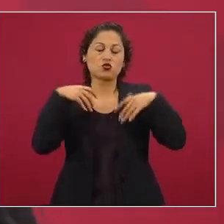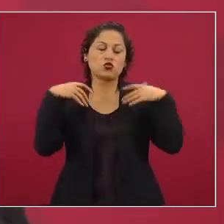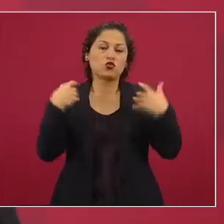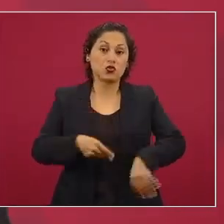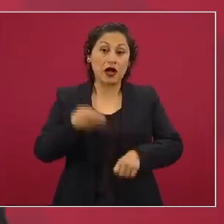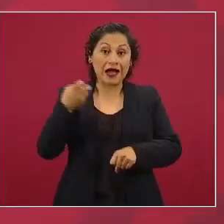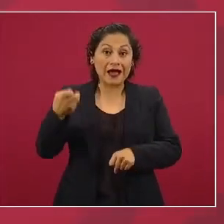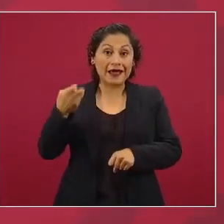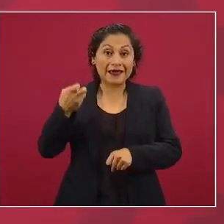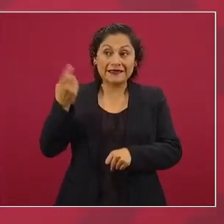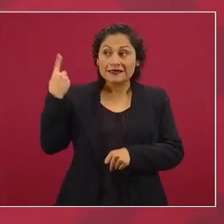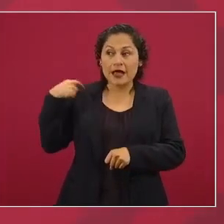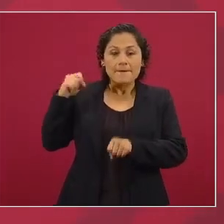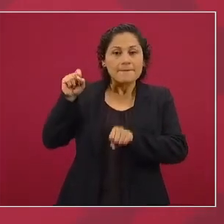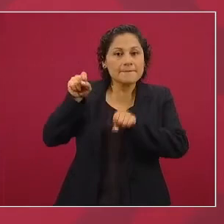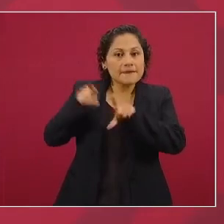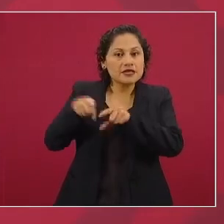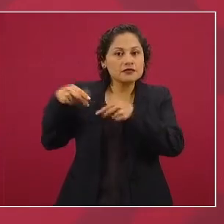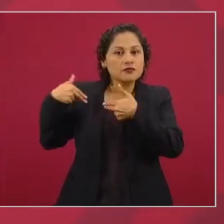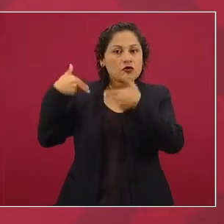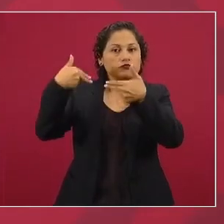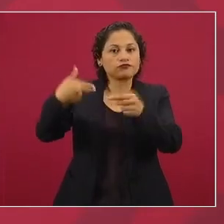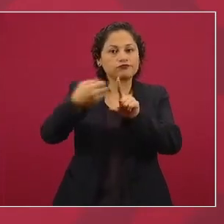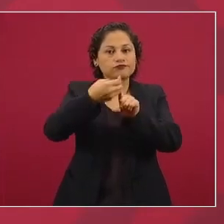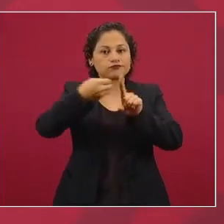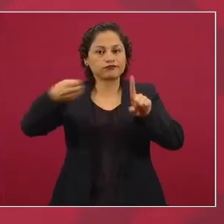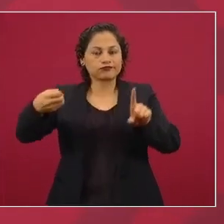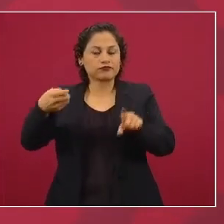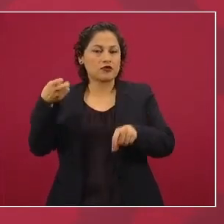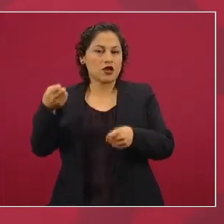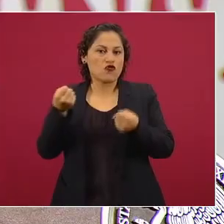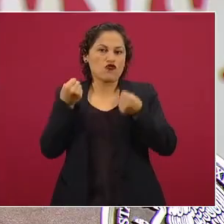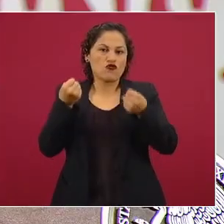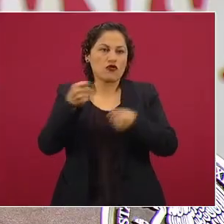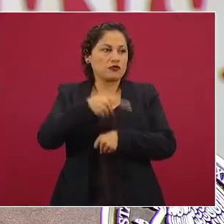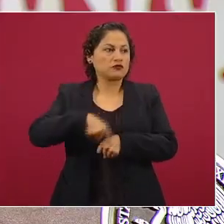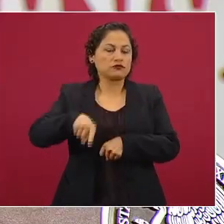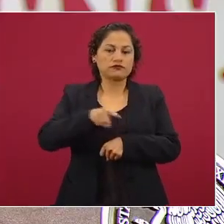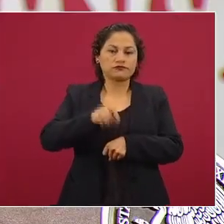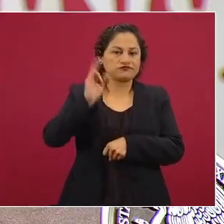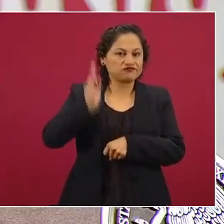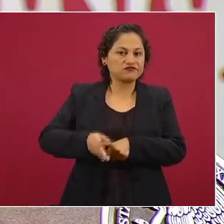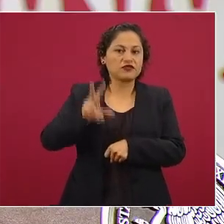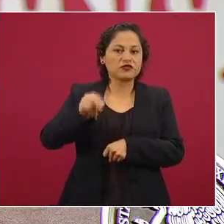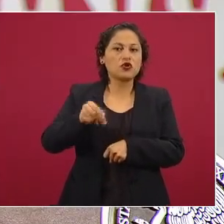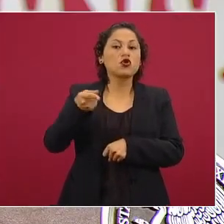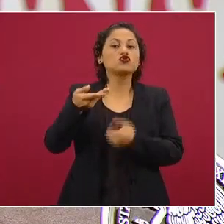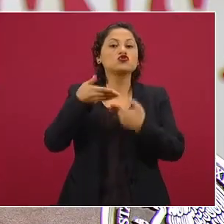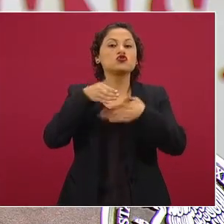durísima que nunca se la perdonaron de Gustavo Madero,